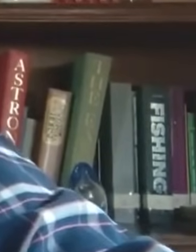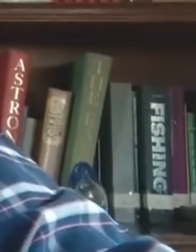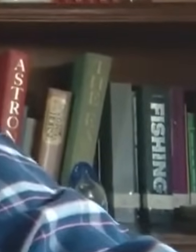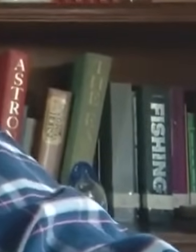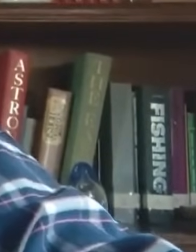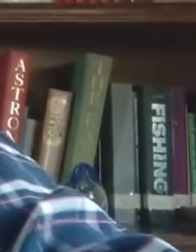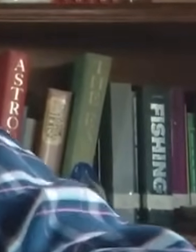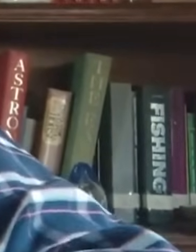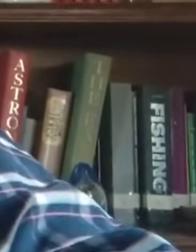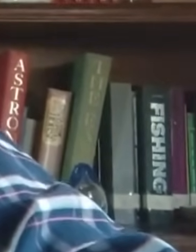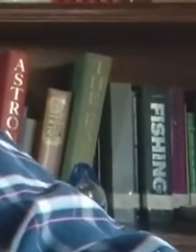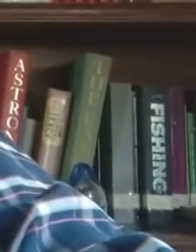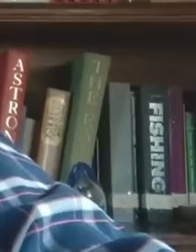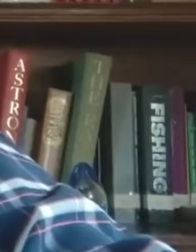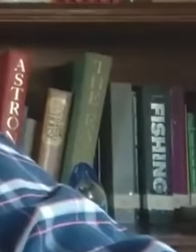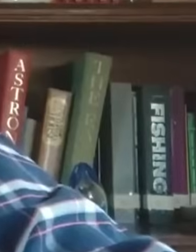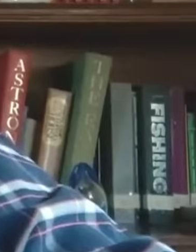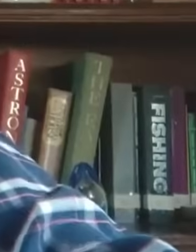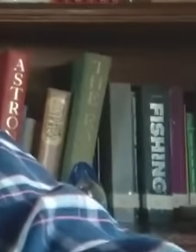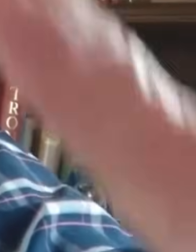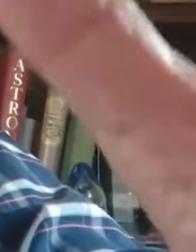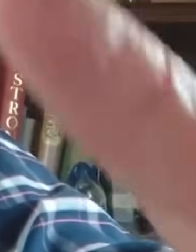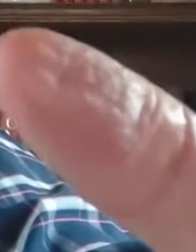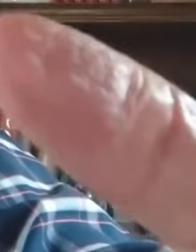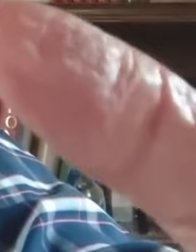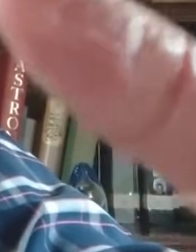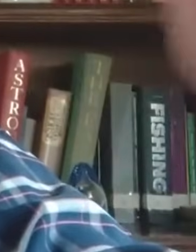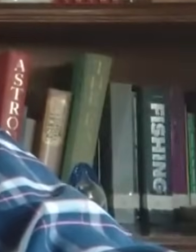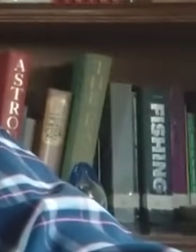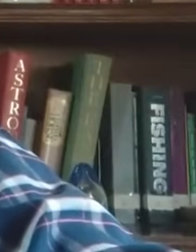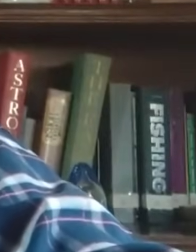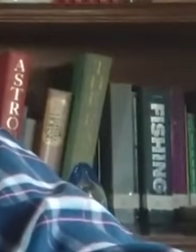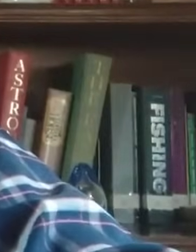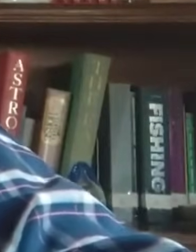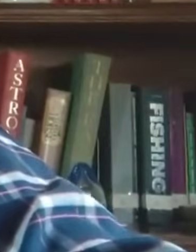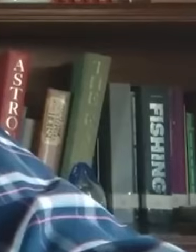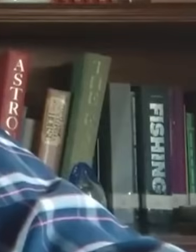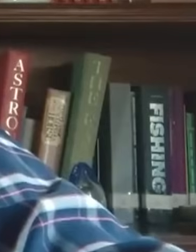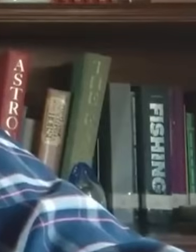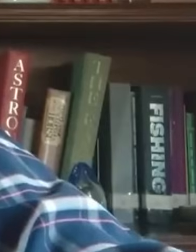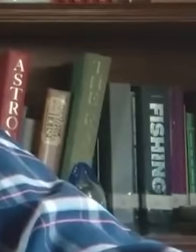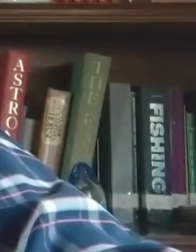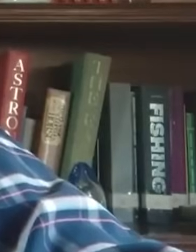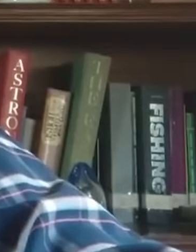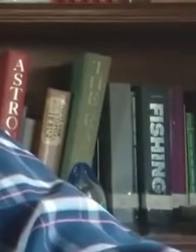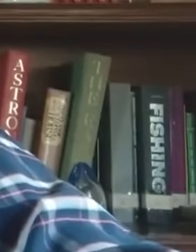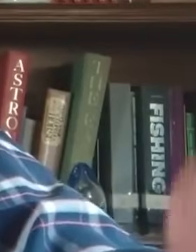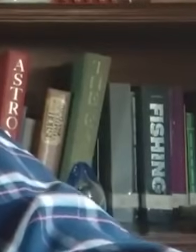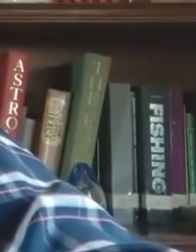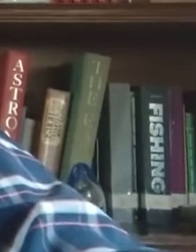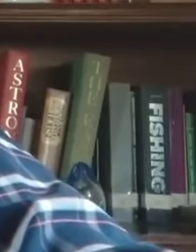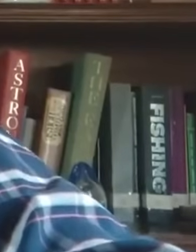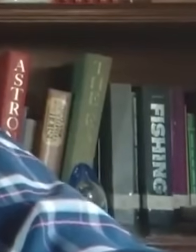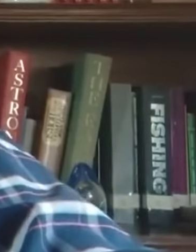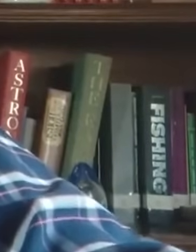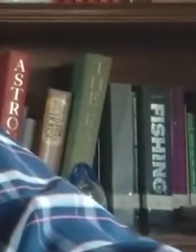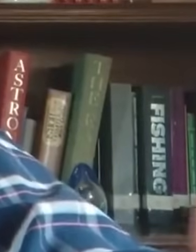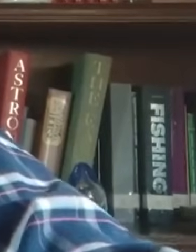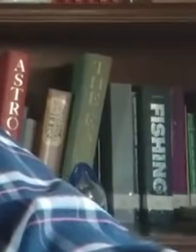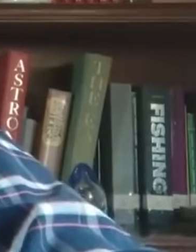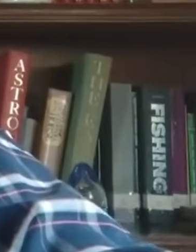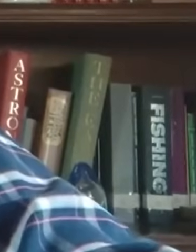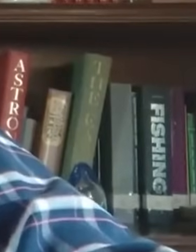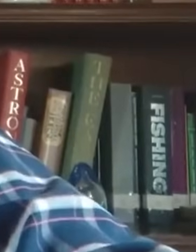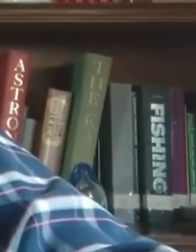representación. Esta es la gran noticia, y esta gran noticia nos abre las oportunidades a cada una y a